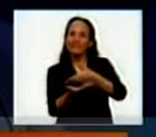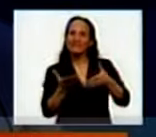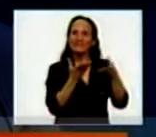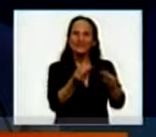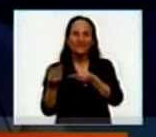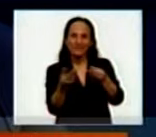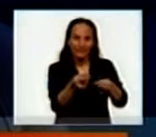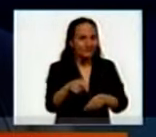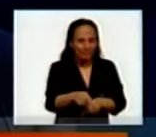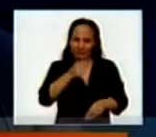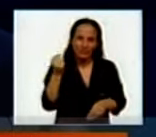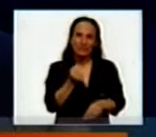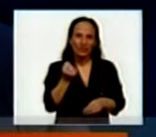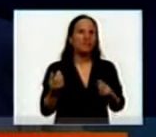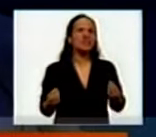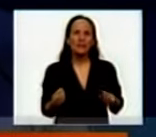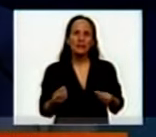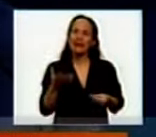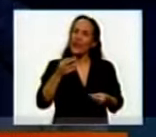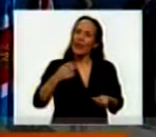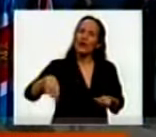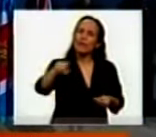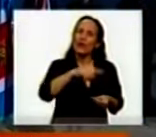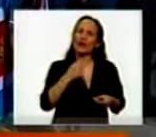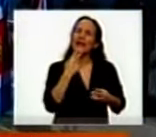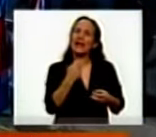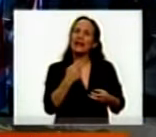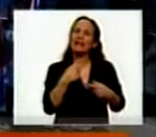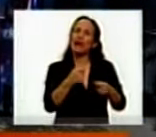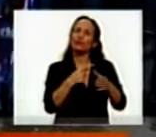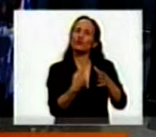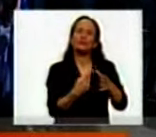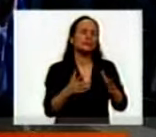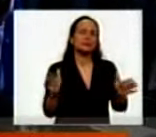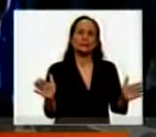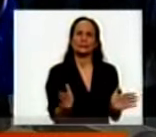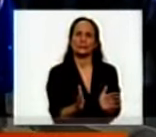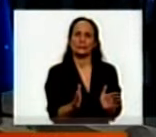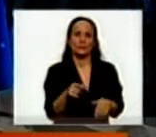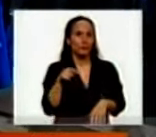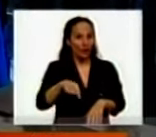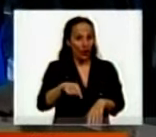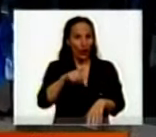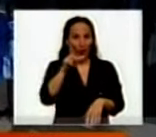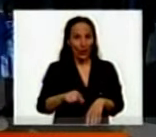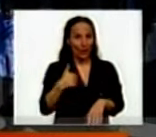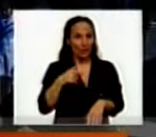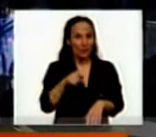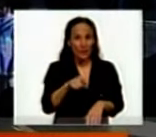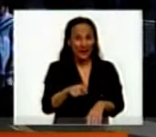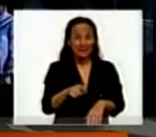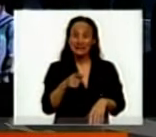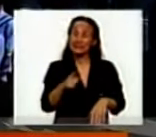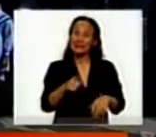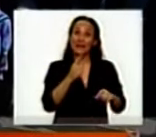aprendamos a consumir la menor cantidad de energía posible. Hoy nuestro país está entre los que más consume